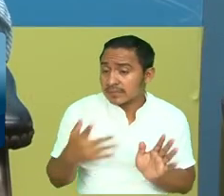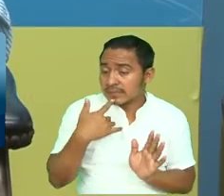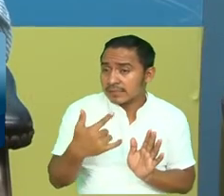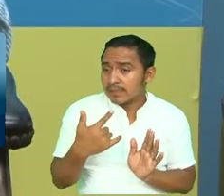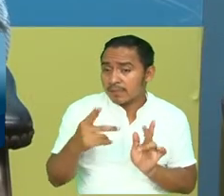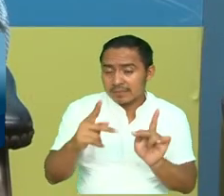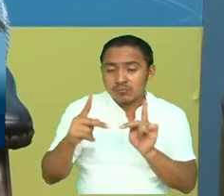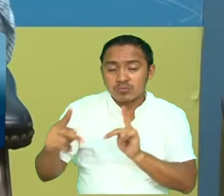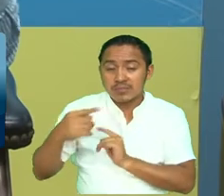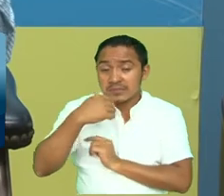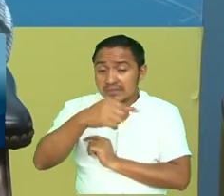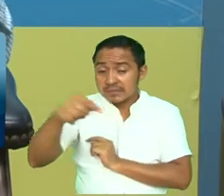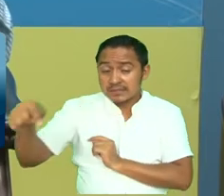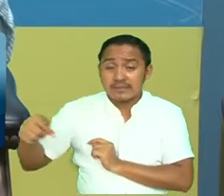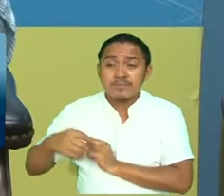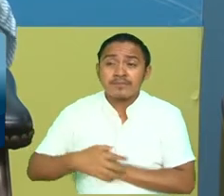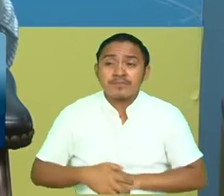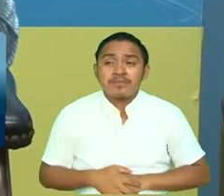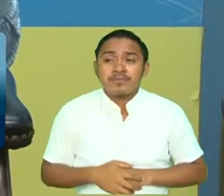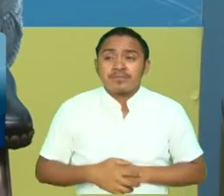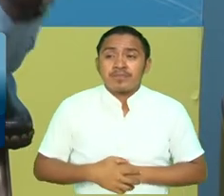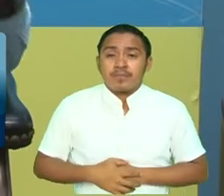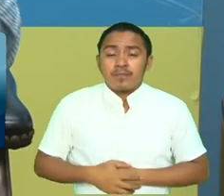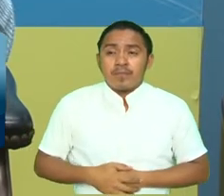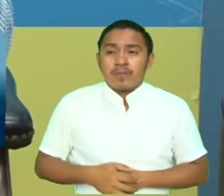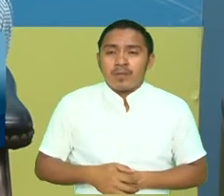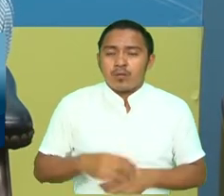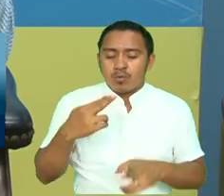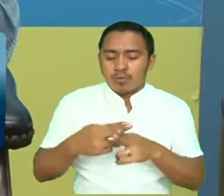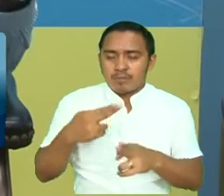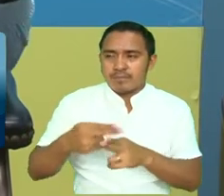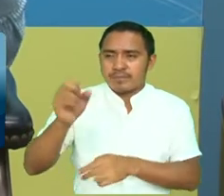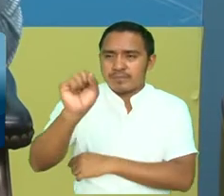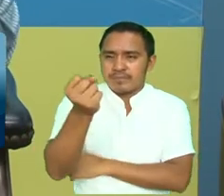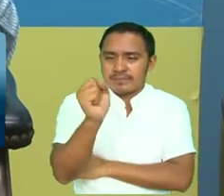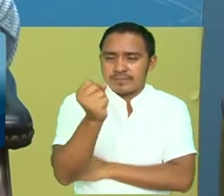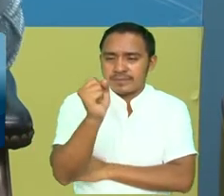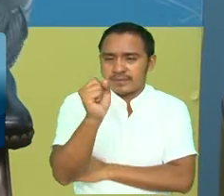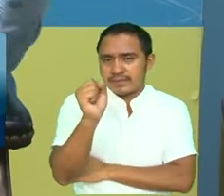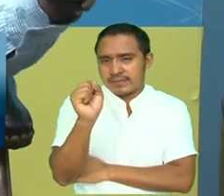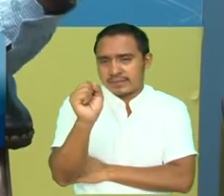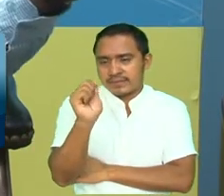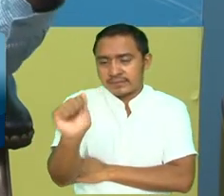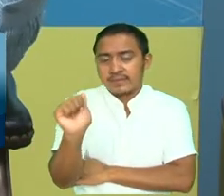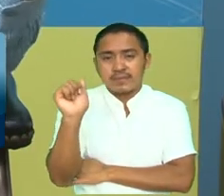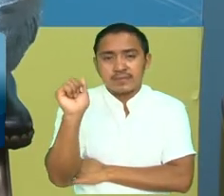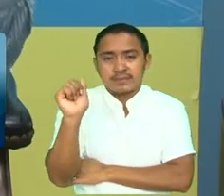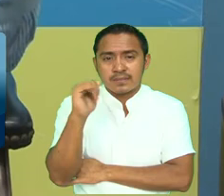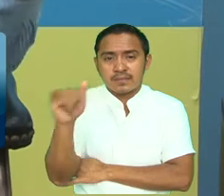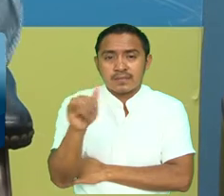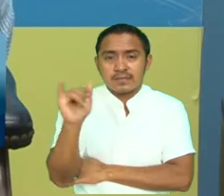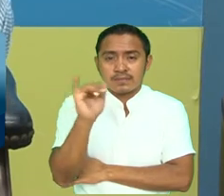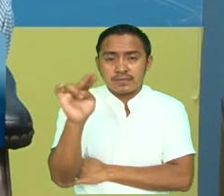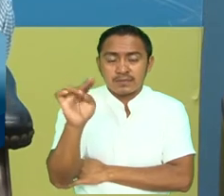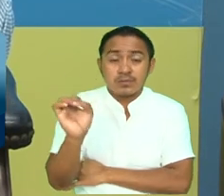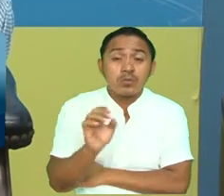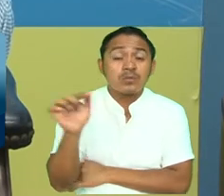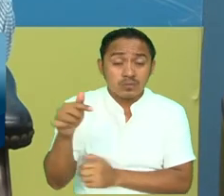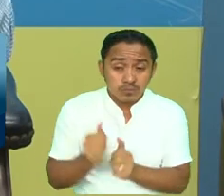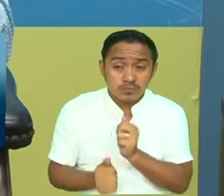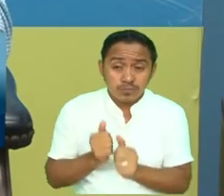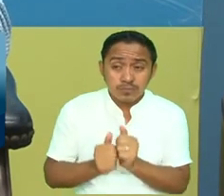lo dicen las personas, el sajino. El sajino. Eso es un problema cuando